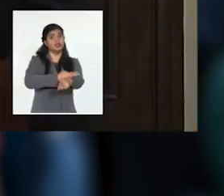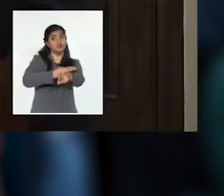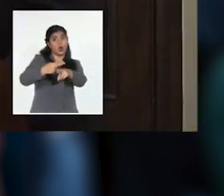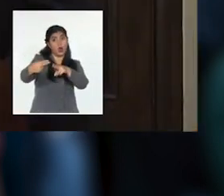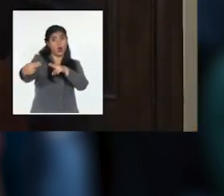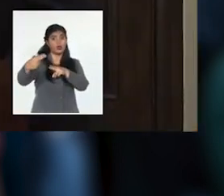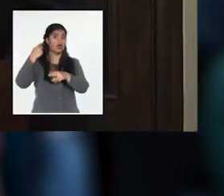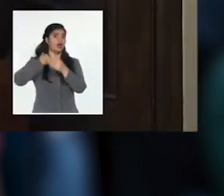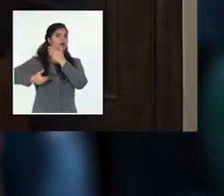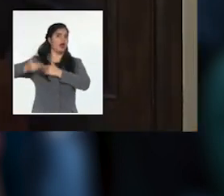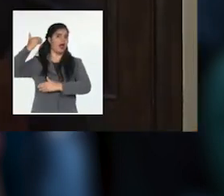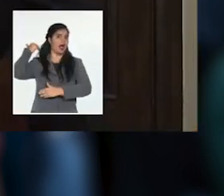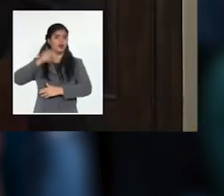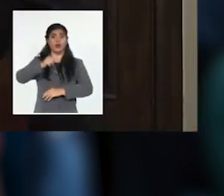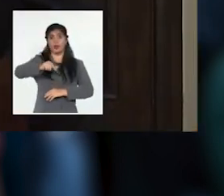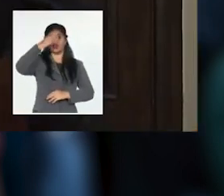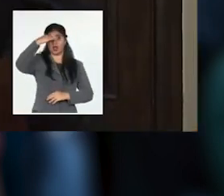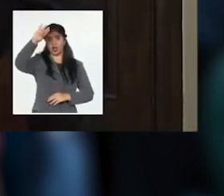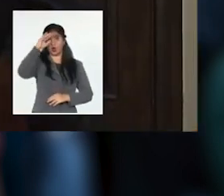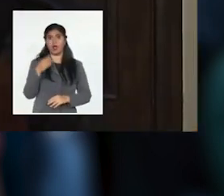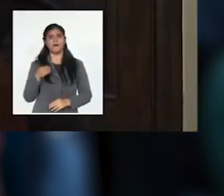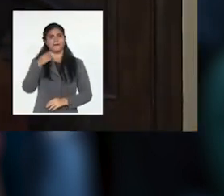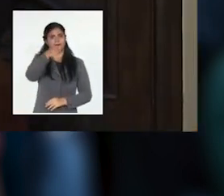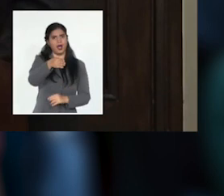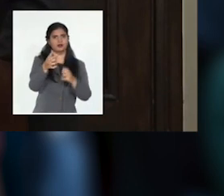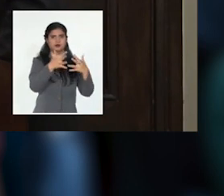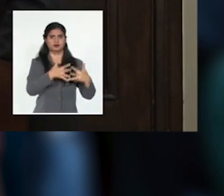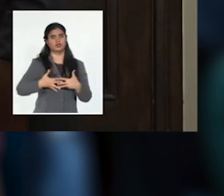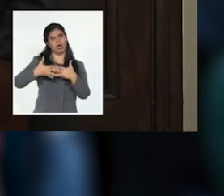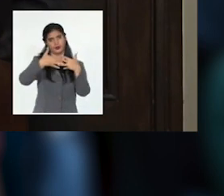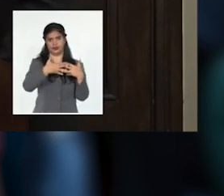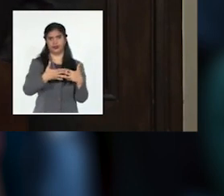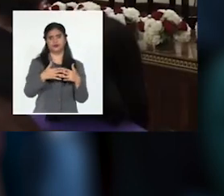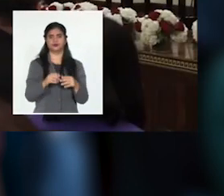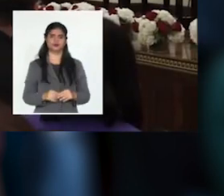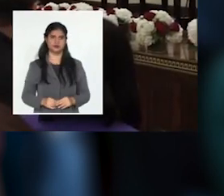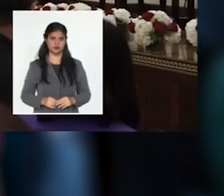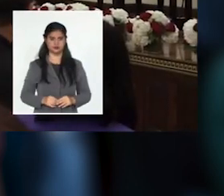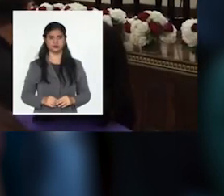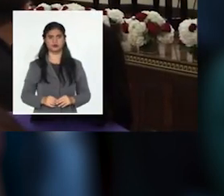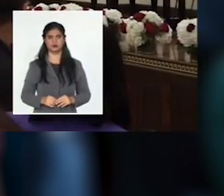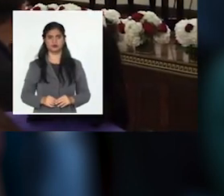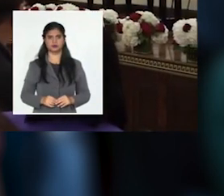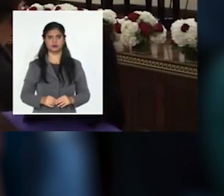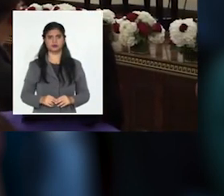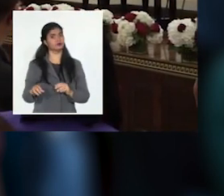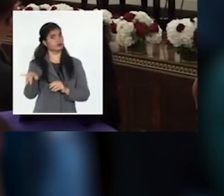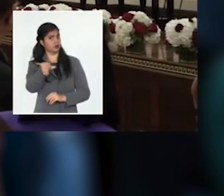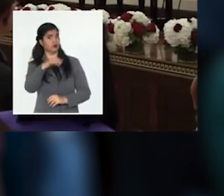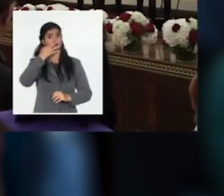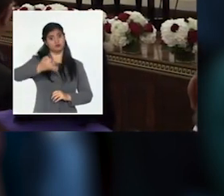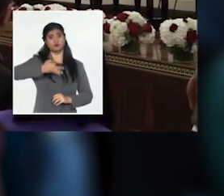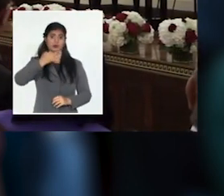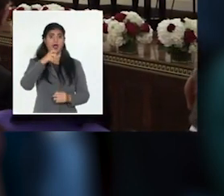Unidos, de la que dijo tienen en Félix Varela y en José Martí a dos de sus precursores, pero también les habló de los desafíos del